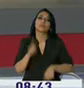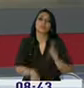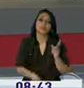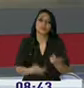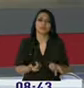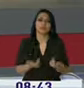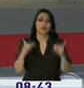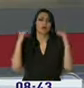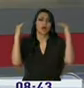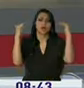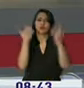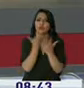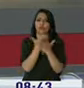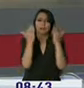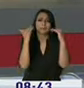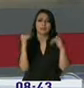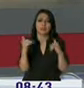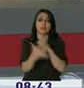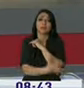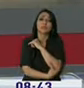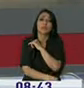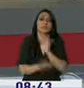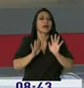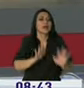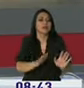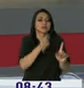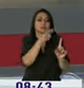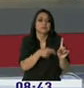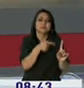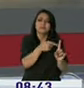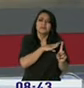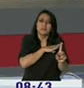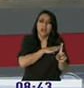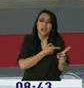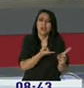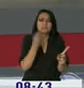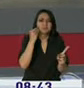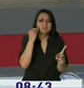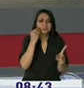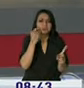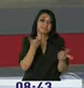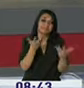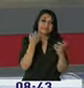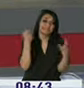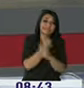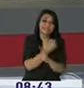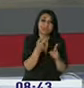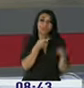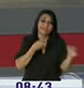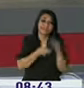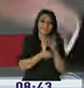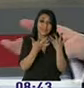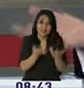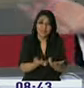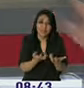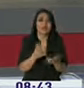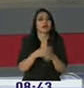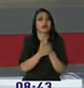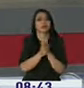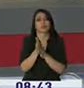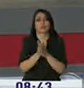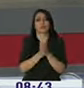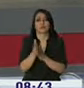alto, medio, bajo, donde estos cromañones con la violencia creen que consiguen absolutamente todo, abusan de todo. Entonces,